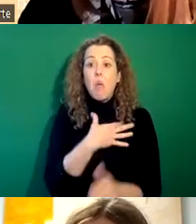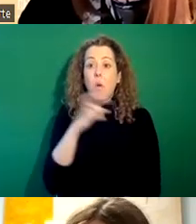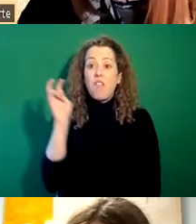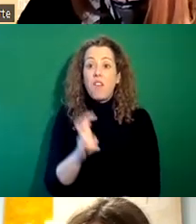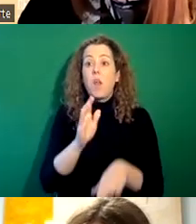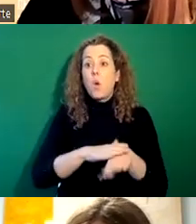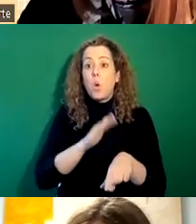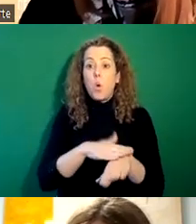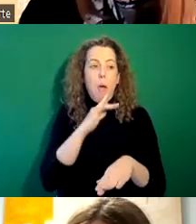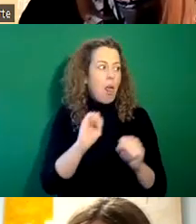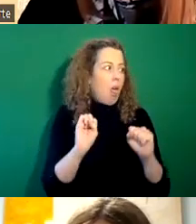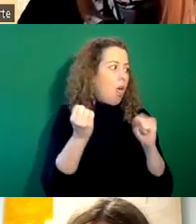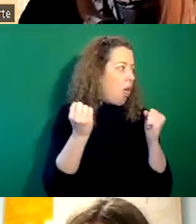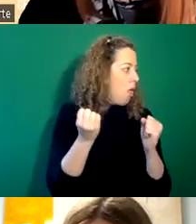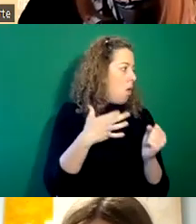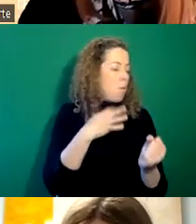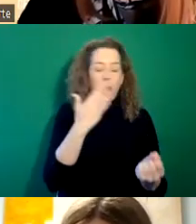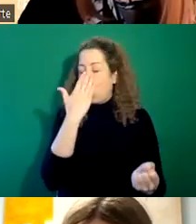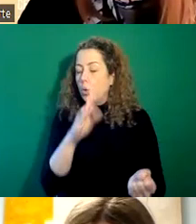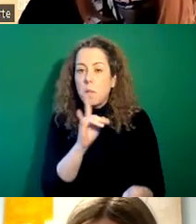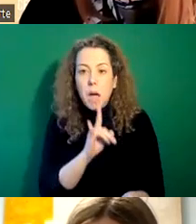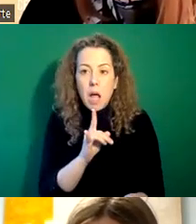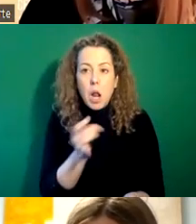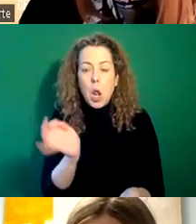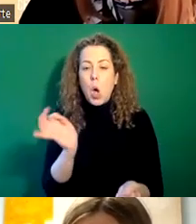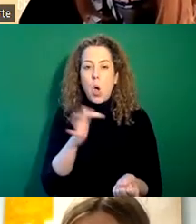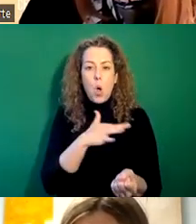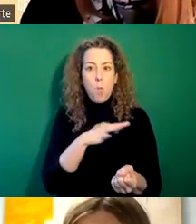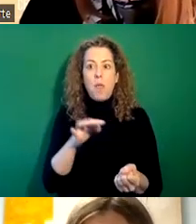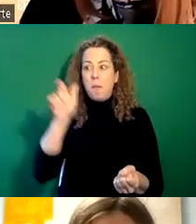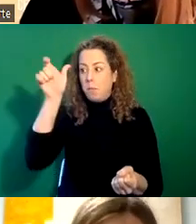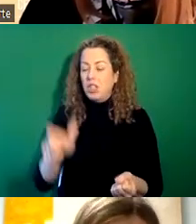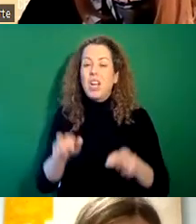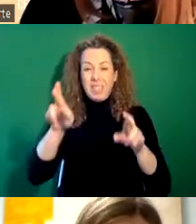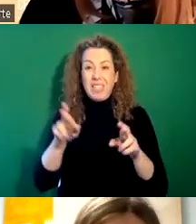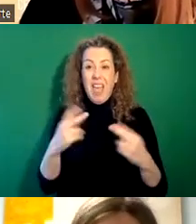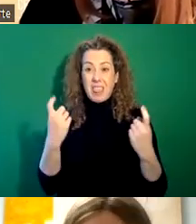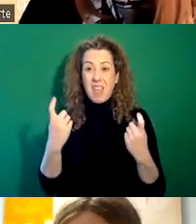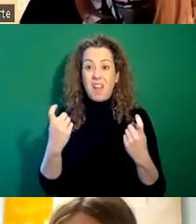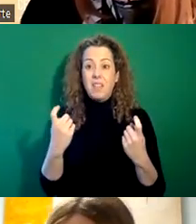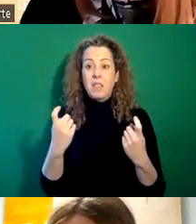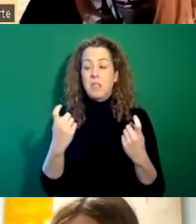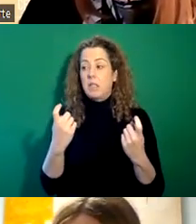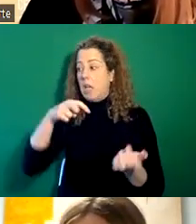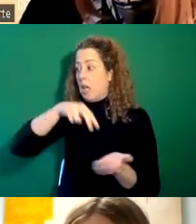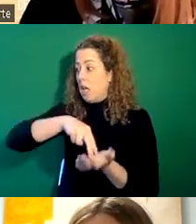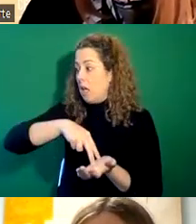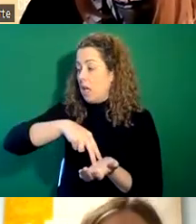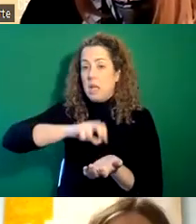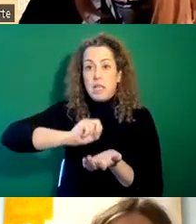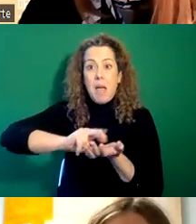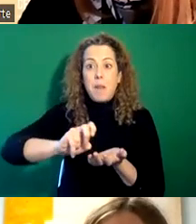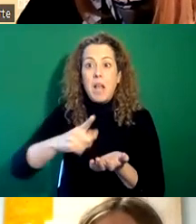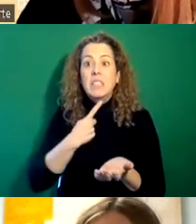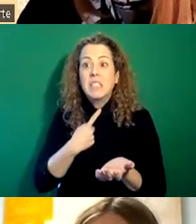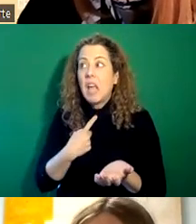momento de alteración de conducta y porque no es más que el residente tenía una necesidad de, puede ser sed, caminar un poco, le